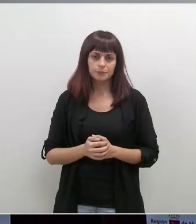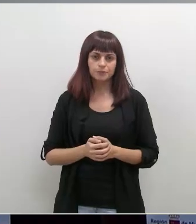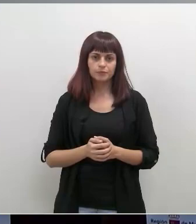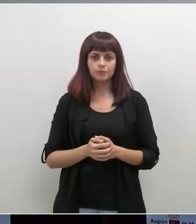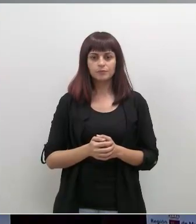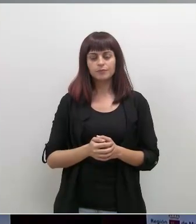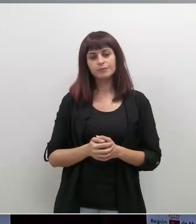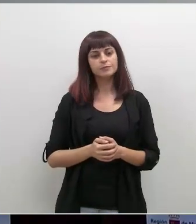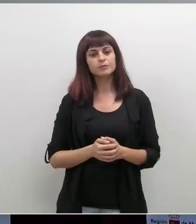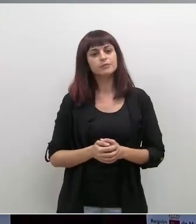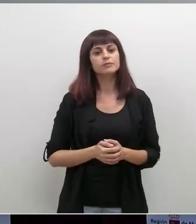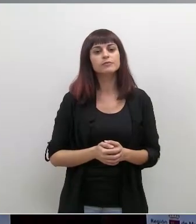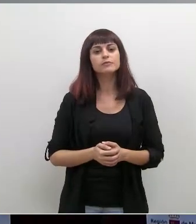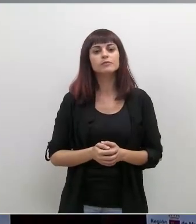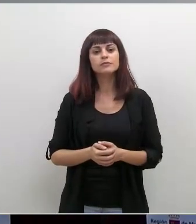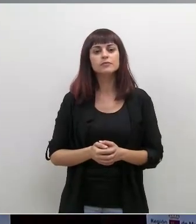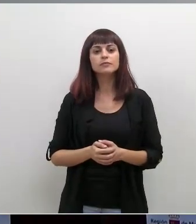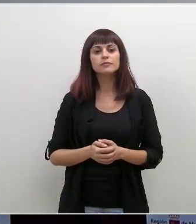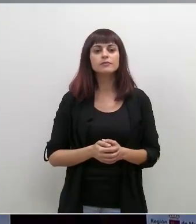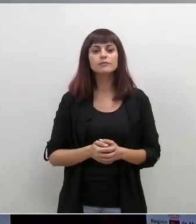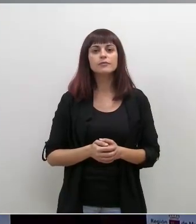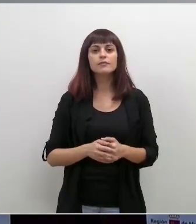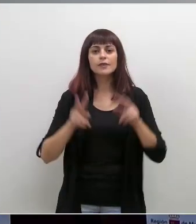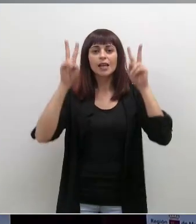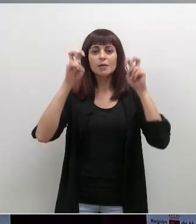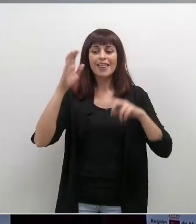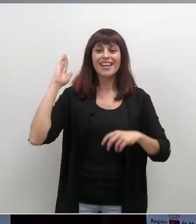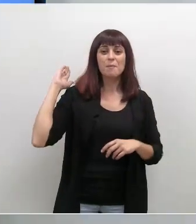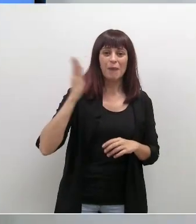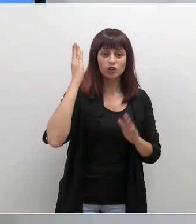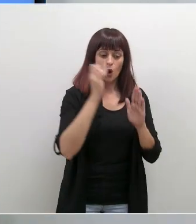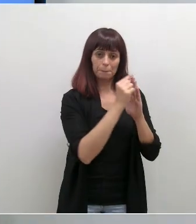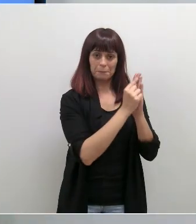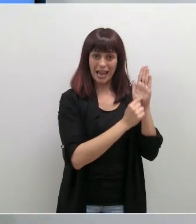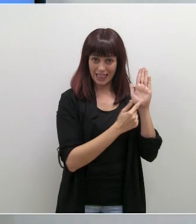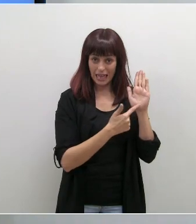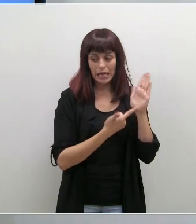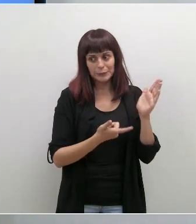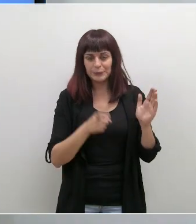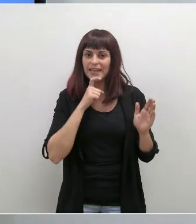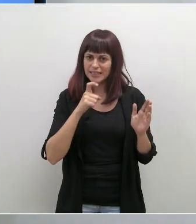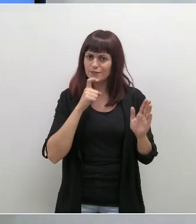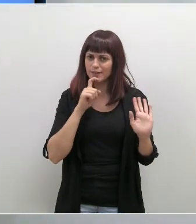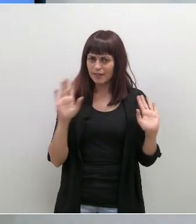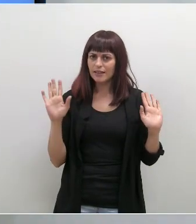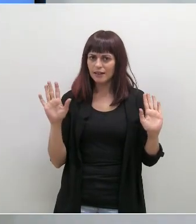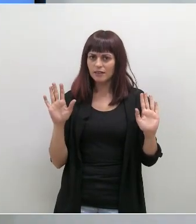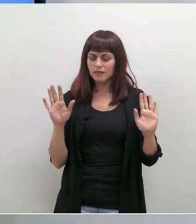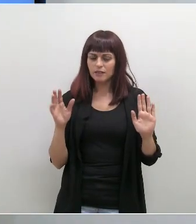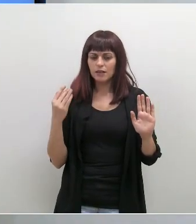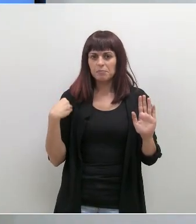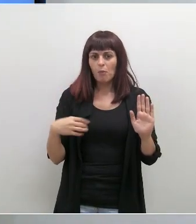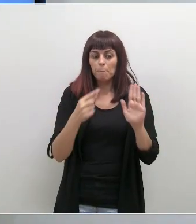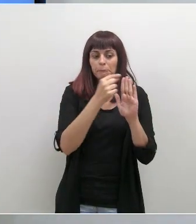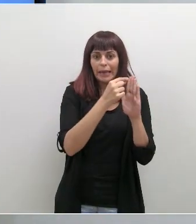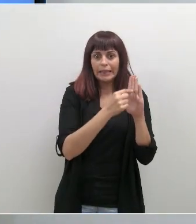Bueno, respecto a la influencia que tiene el impacto de las medidas que estamos poniendo en marcha, la verdad es que es difícil separar el impacto que tiene